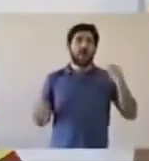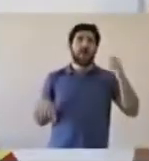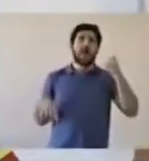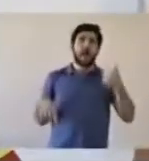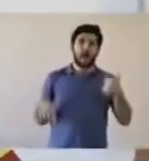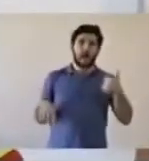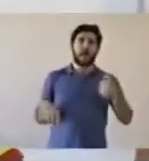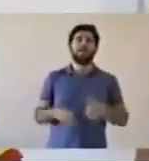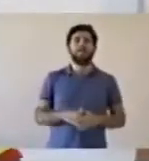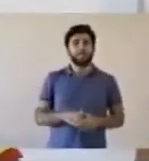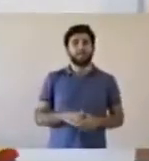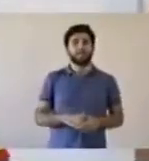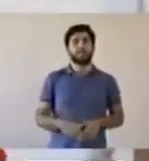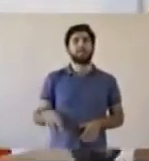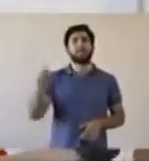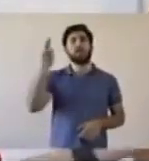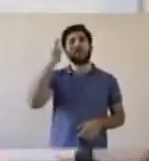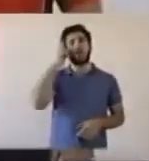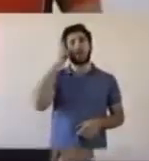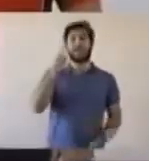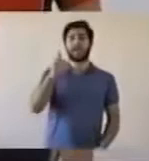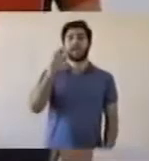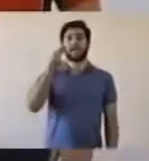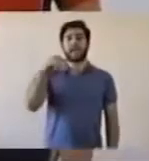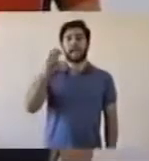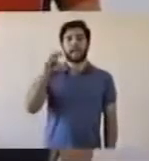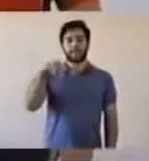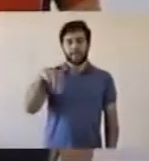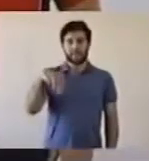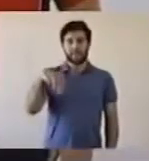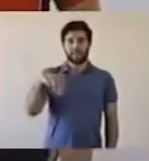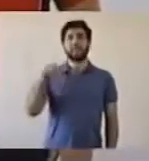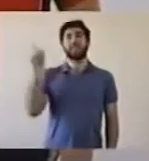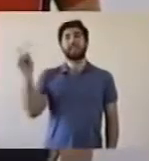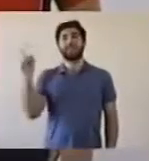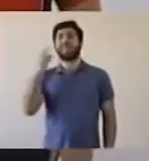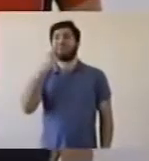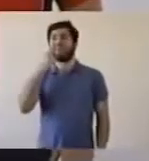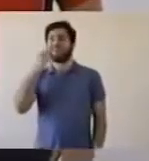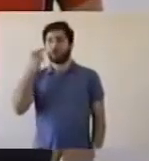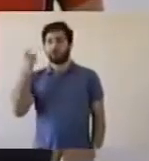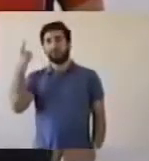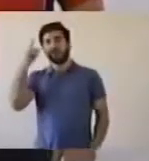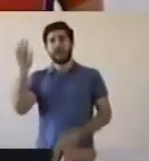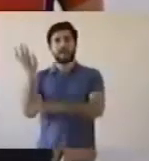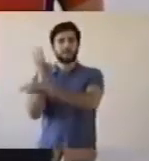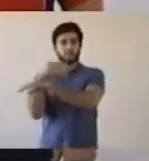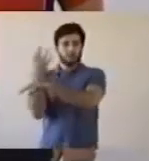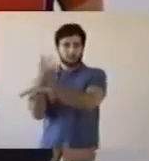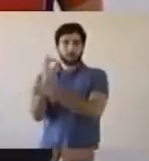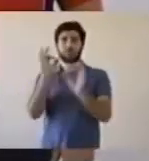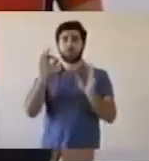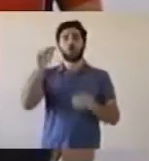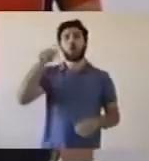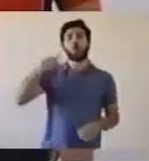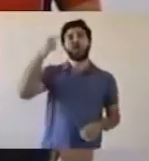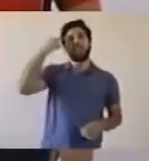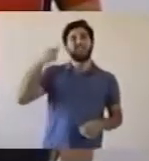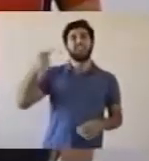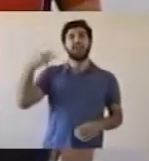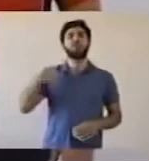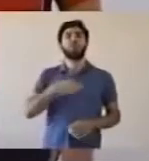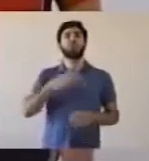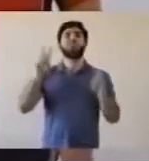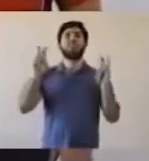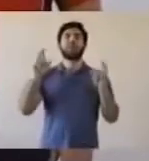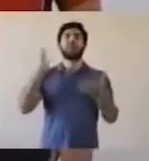Hola a todos, soy la doctora Carmen López y hoy nos acompaña el doctor Marlon Rodríguez, odontólogo del Cuerpo de Bomberos Municipales de la Ciudad de Guatemala. El día de hoy vamos a